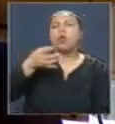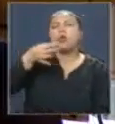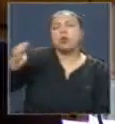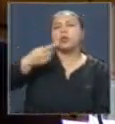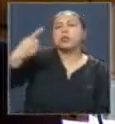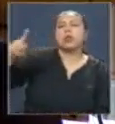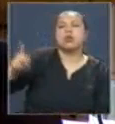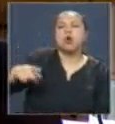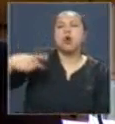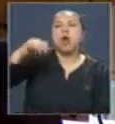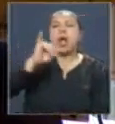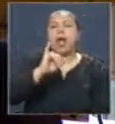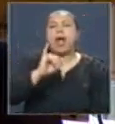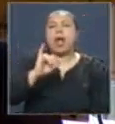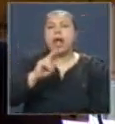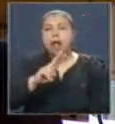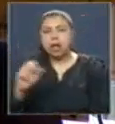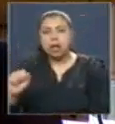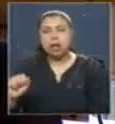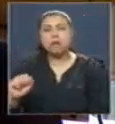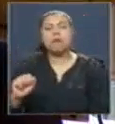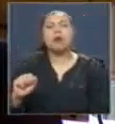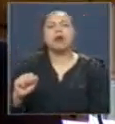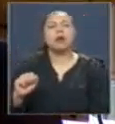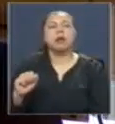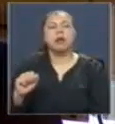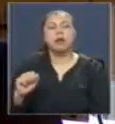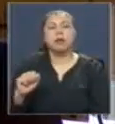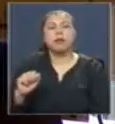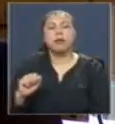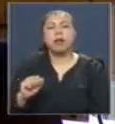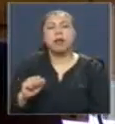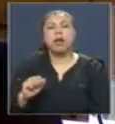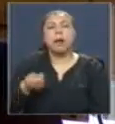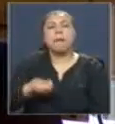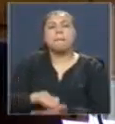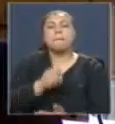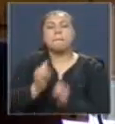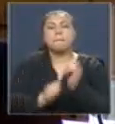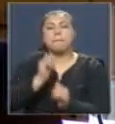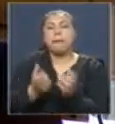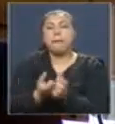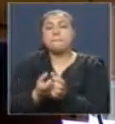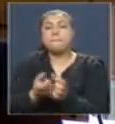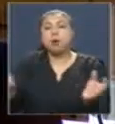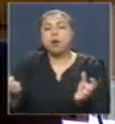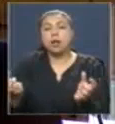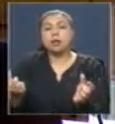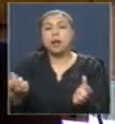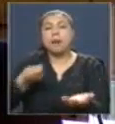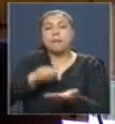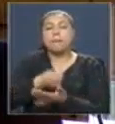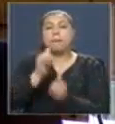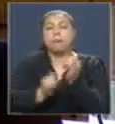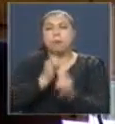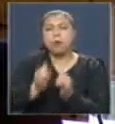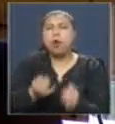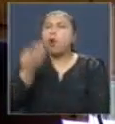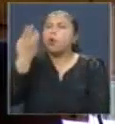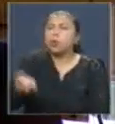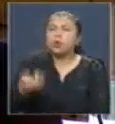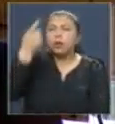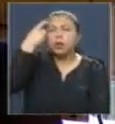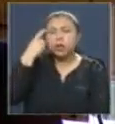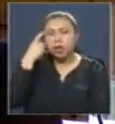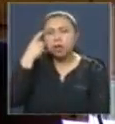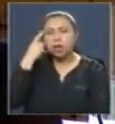IVA a las aplicaciones de Internet, la boleta electrónica. ¿Usted cree, señor